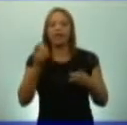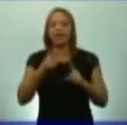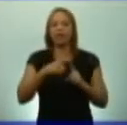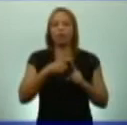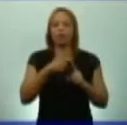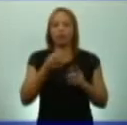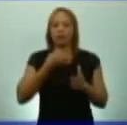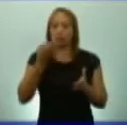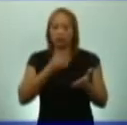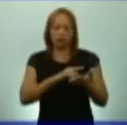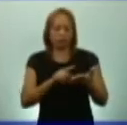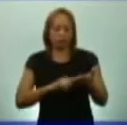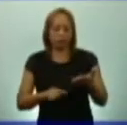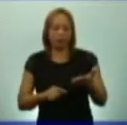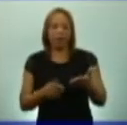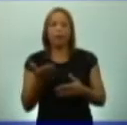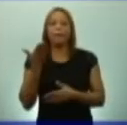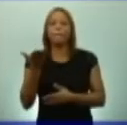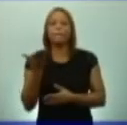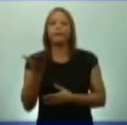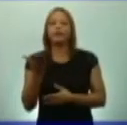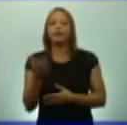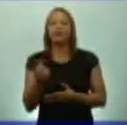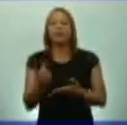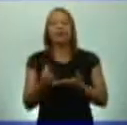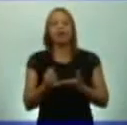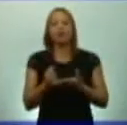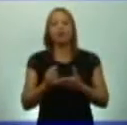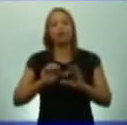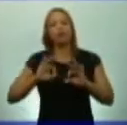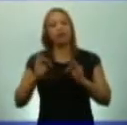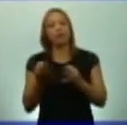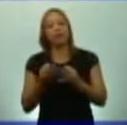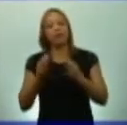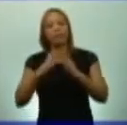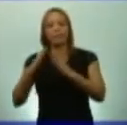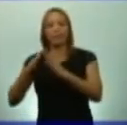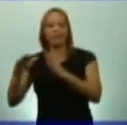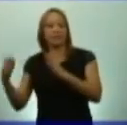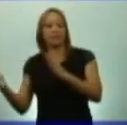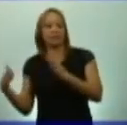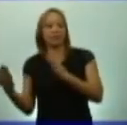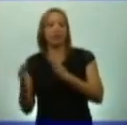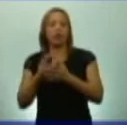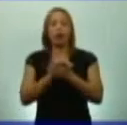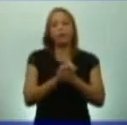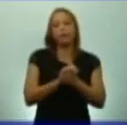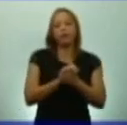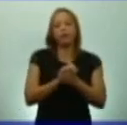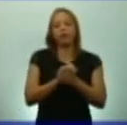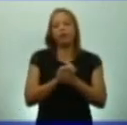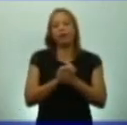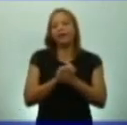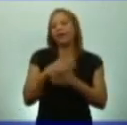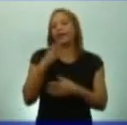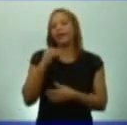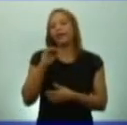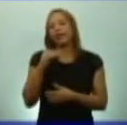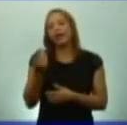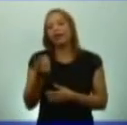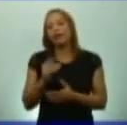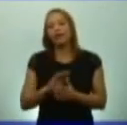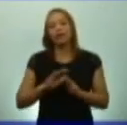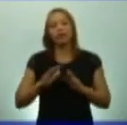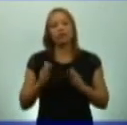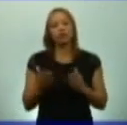y dice: pídele a algún familiar, vecino o amigo que te hable de los méritos